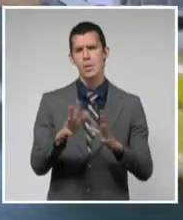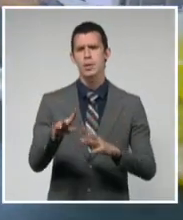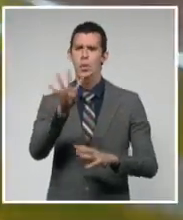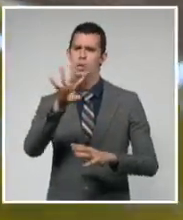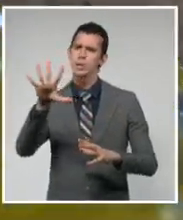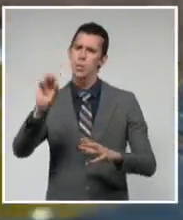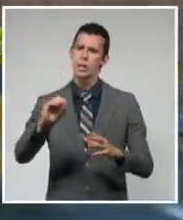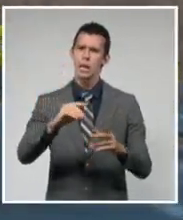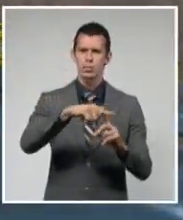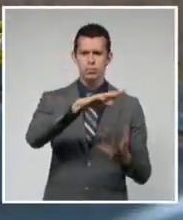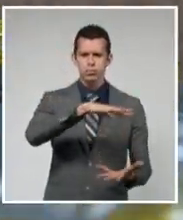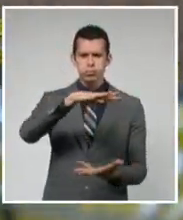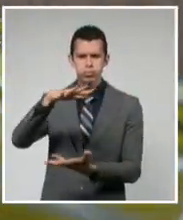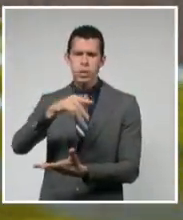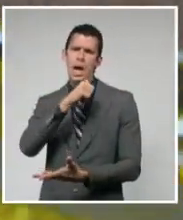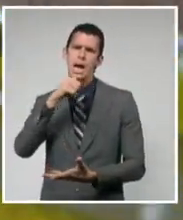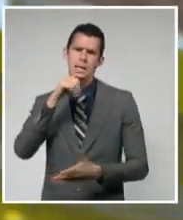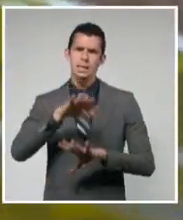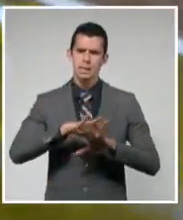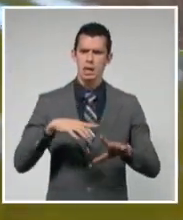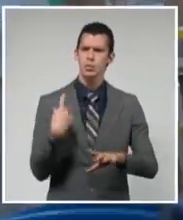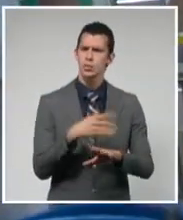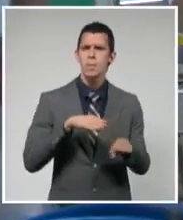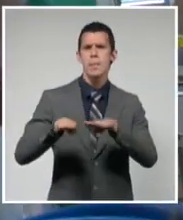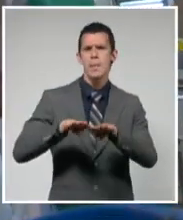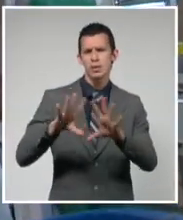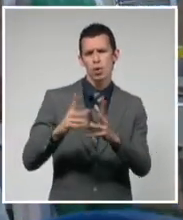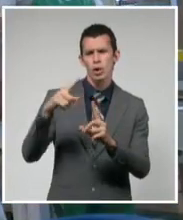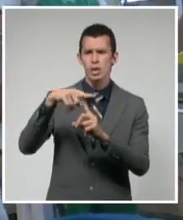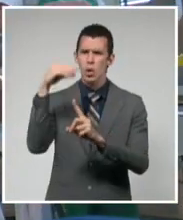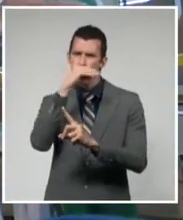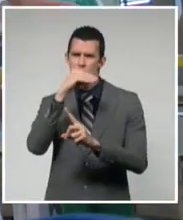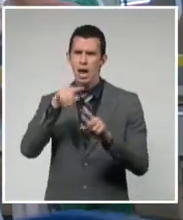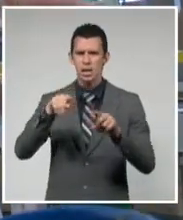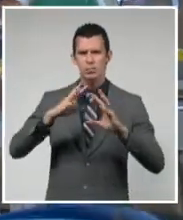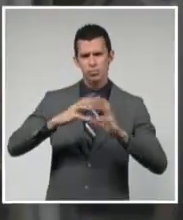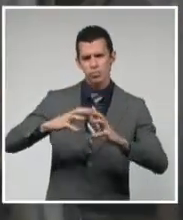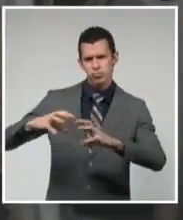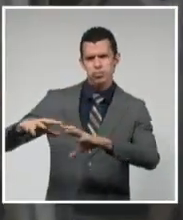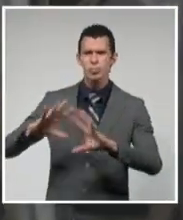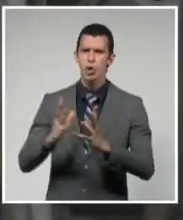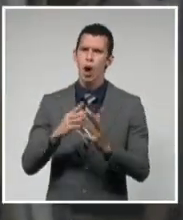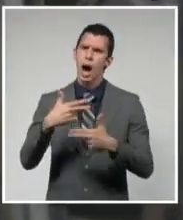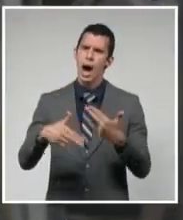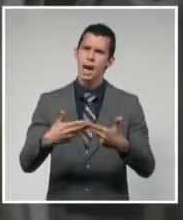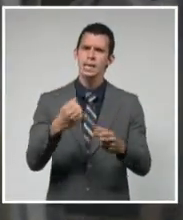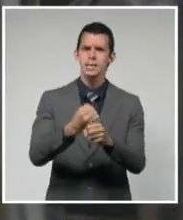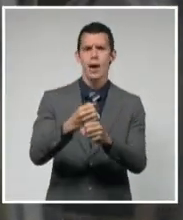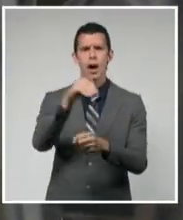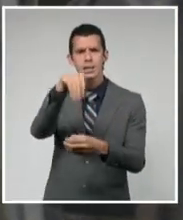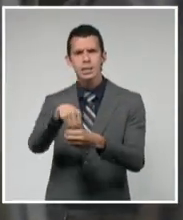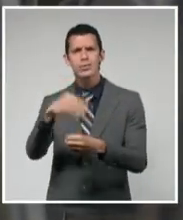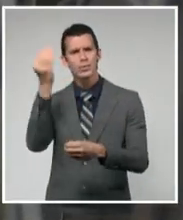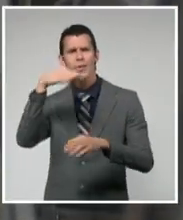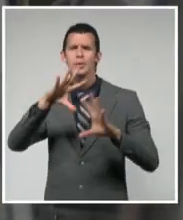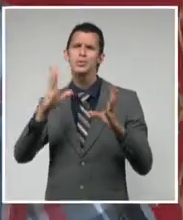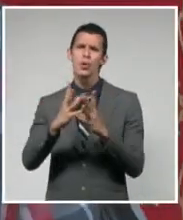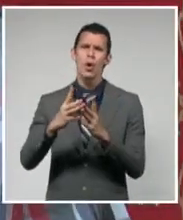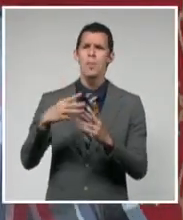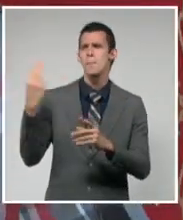líneas de producción hoy tecnológicamente están preparadas para nuestros trabajadores están preparados para asumir todas las tareas que se nos